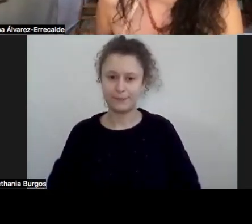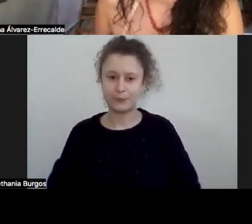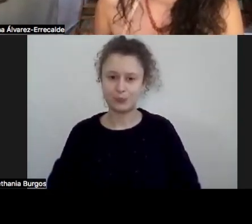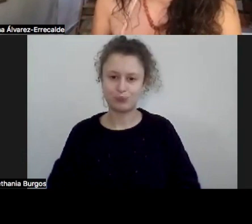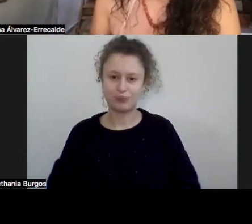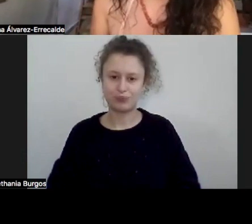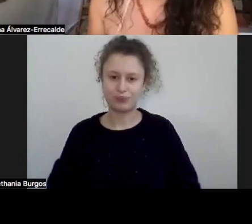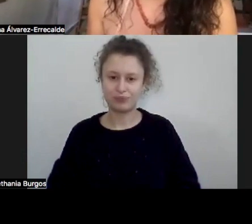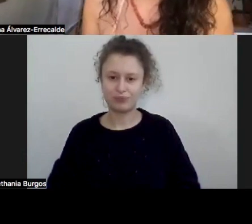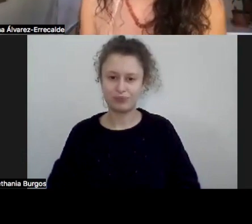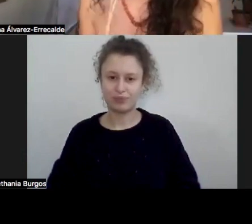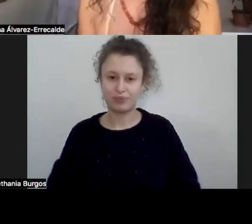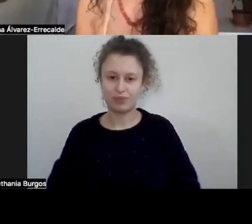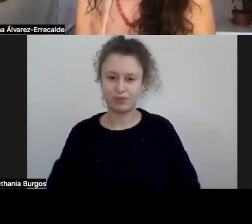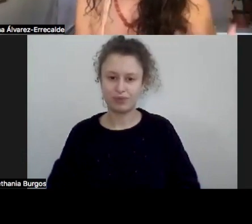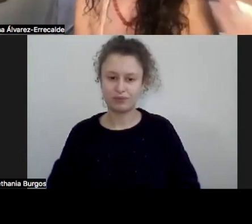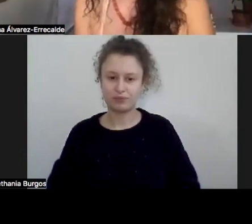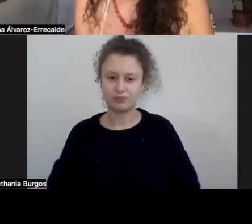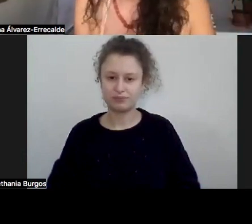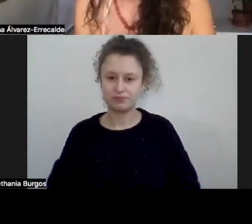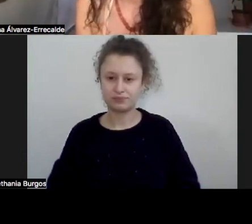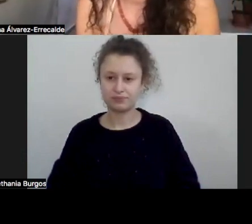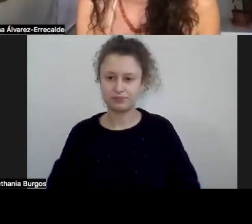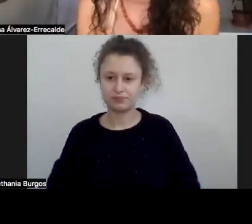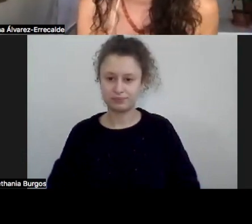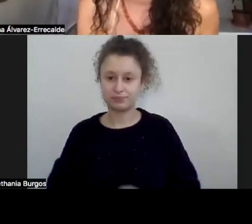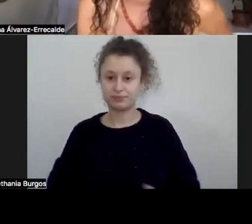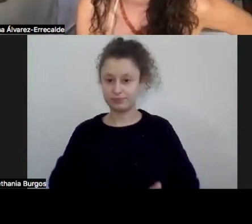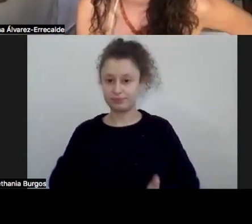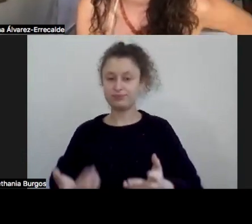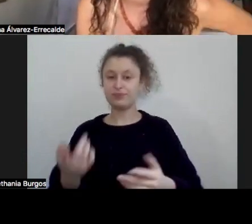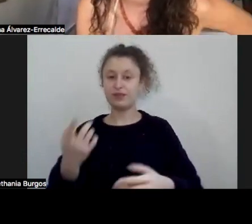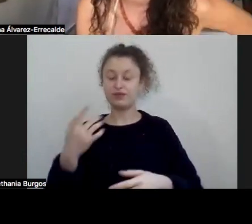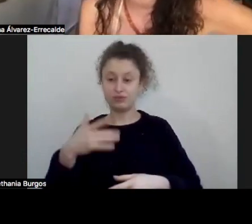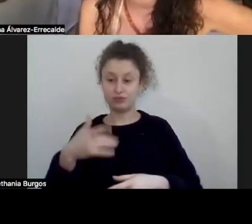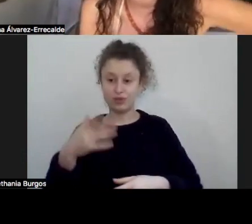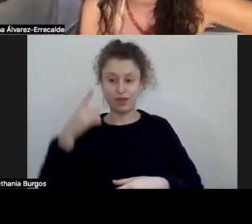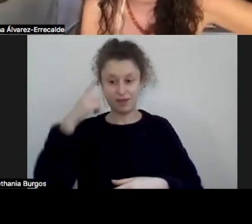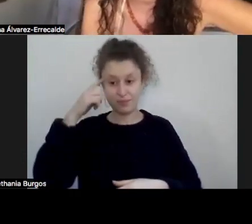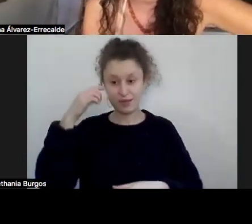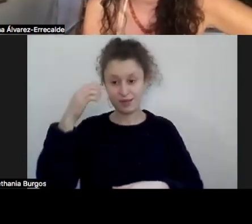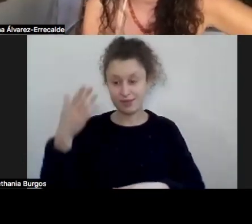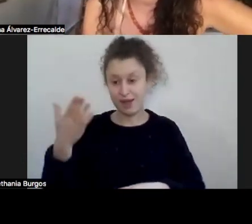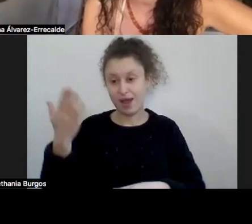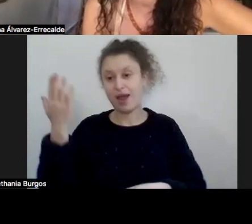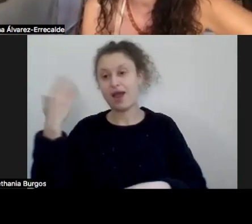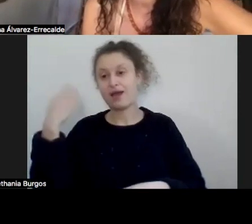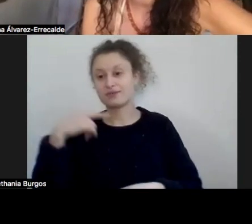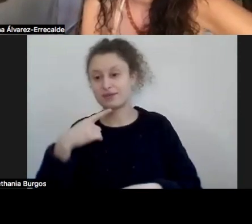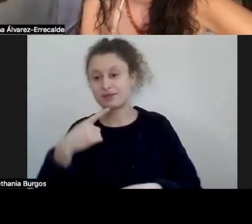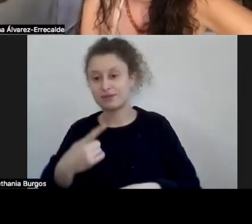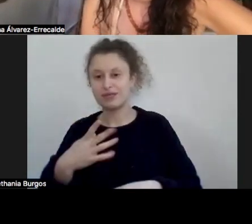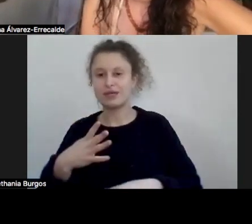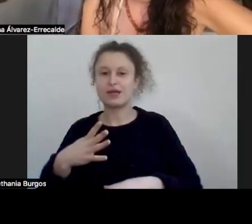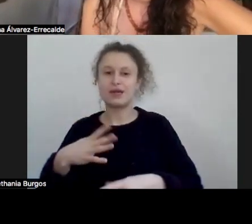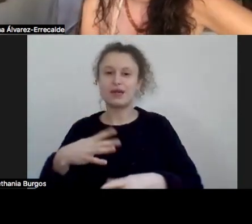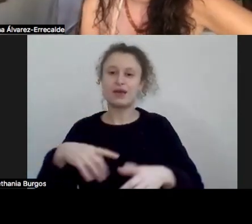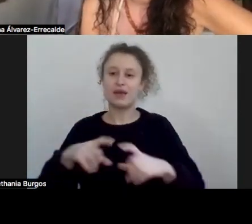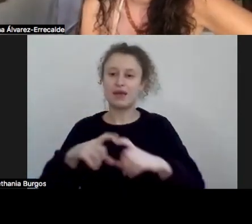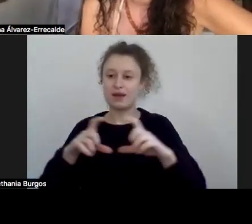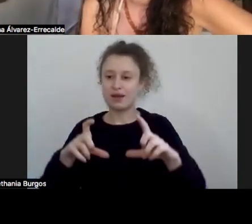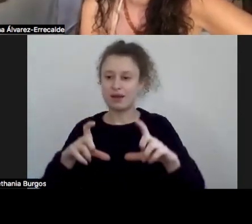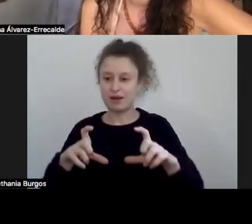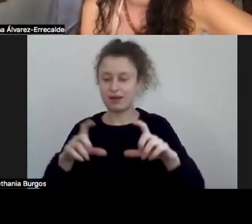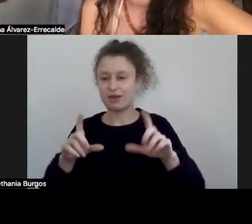Hablando de esto de lo que les comentaba del carnet de conducir, bueno, en la situación de Kelly es una pintora ciega,